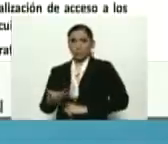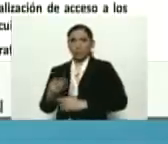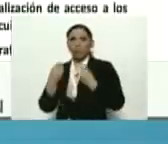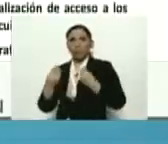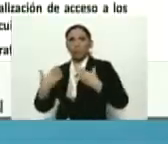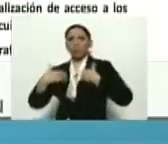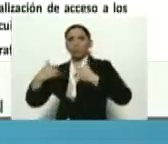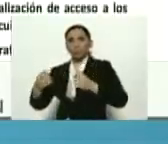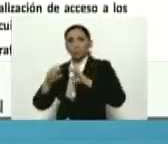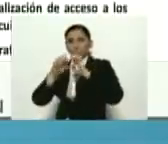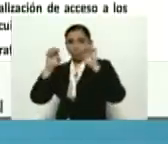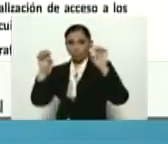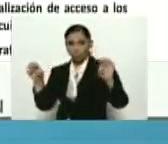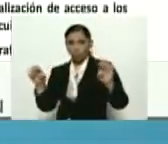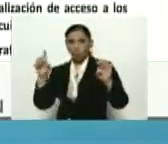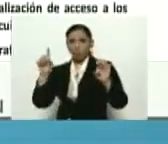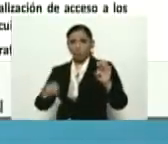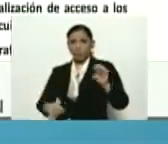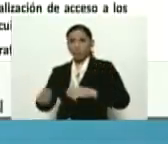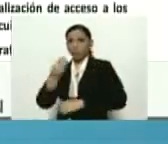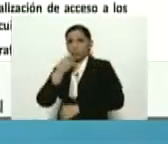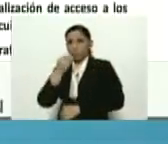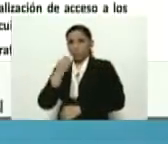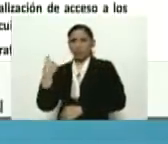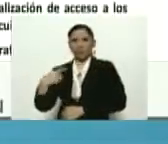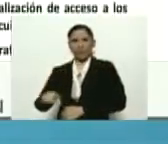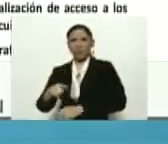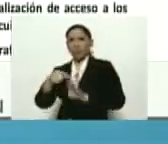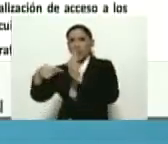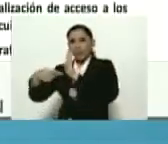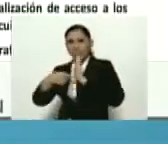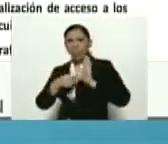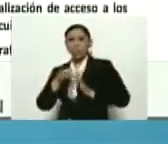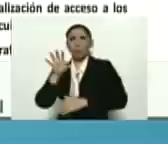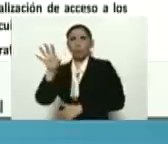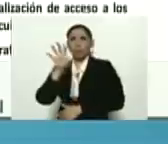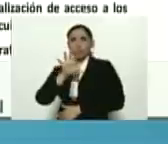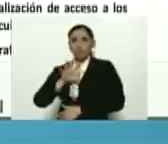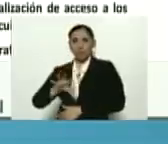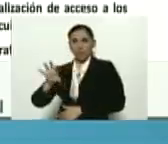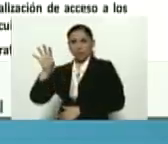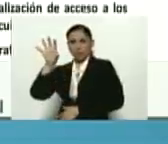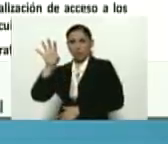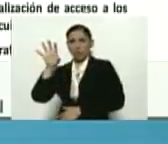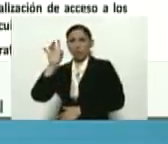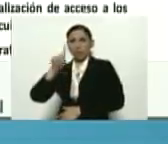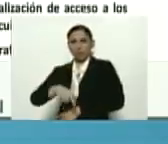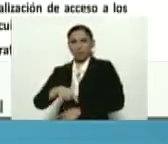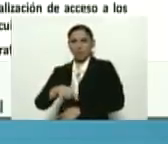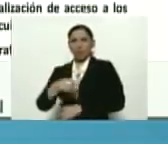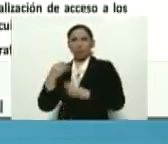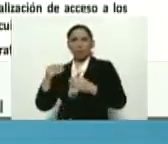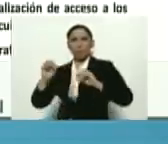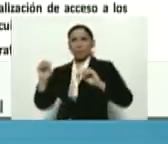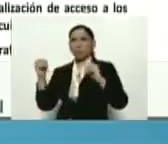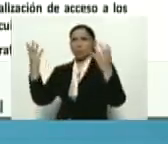salud, la educación y la nutrición. Tenemos ejemplos en la región muy importantes y sobre todo cómo lograr, que, y esto es